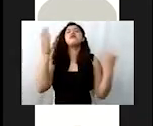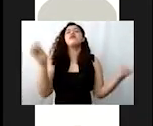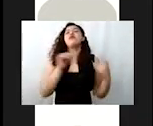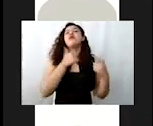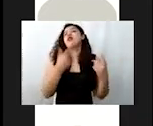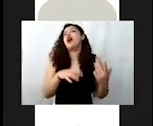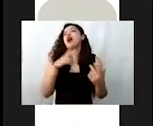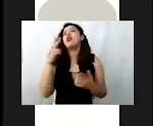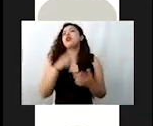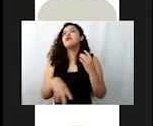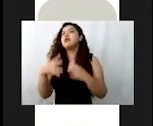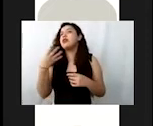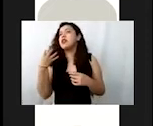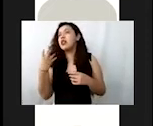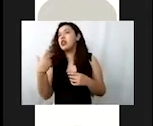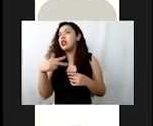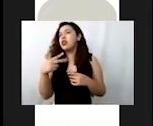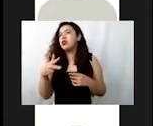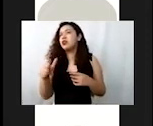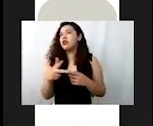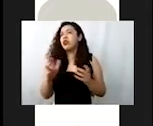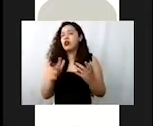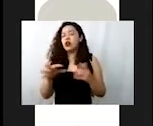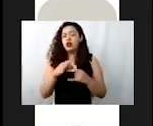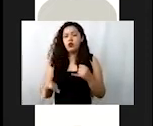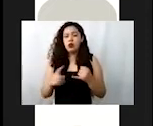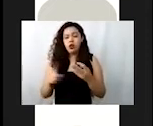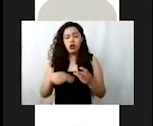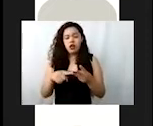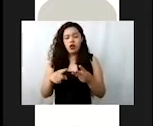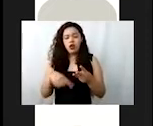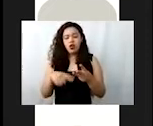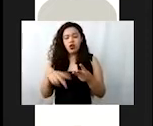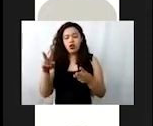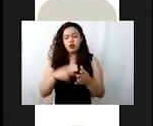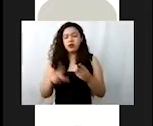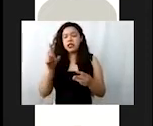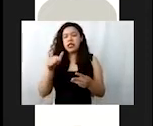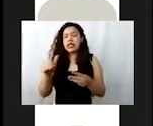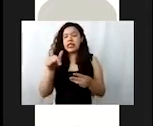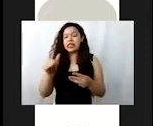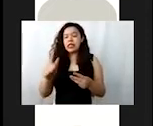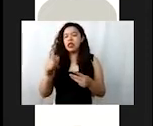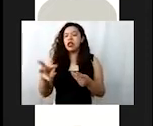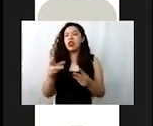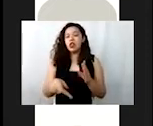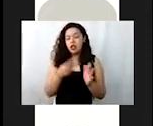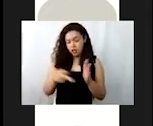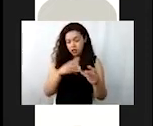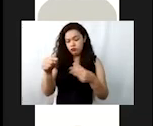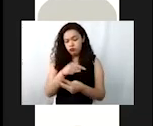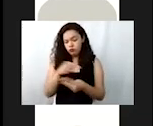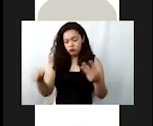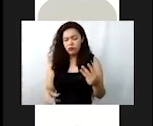el 2018 y la anterior fue en el 2016. Lo ha hecho en 3 ocasiones. En las 3 ocasiones ha